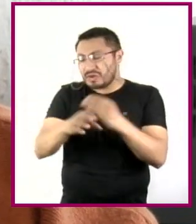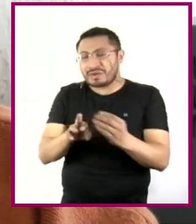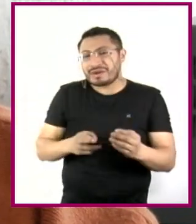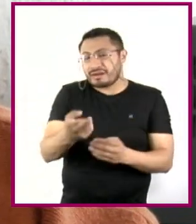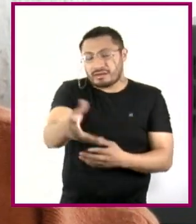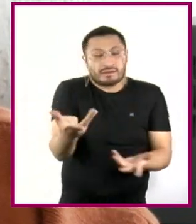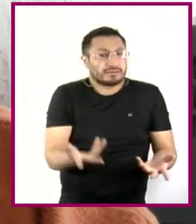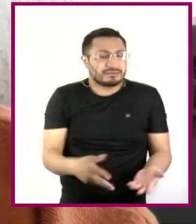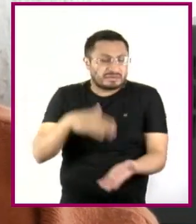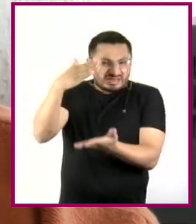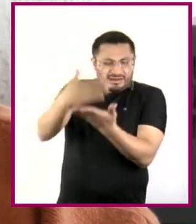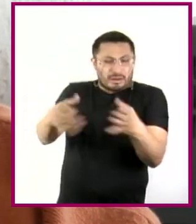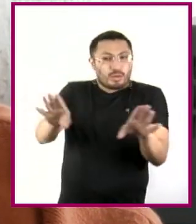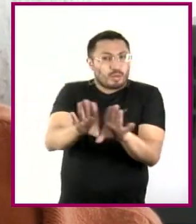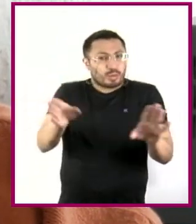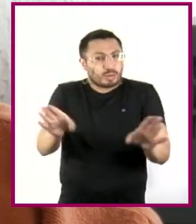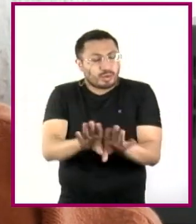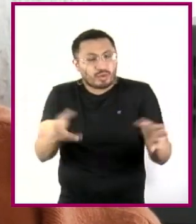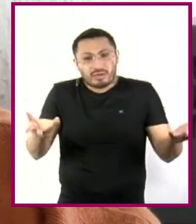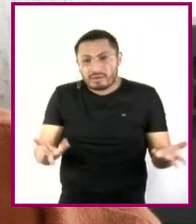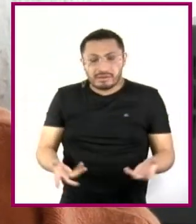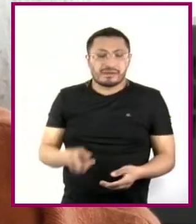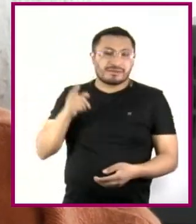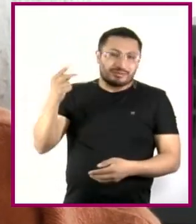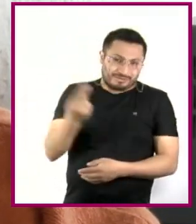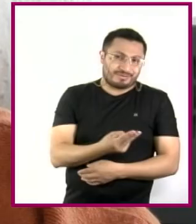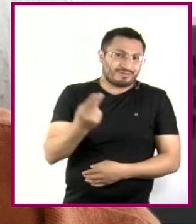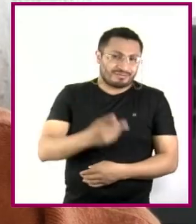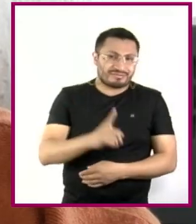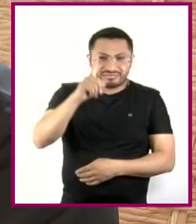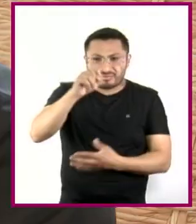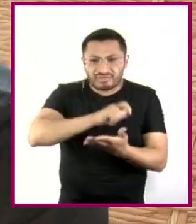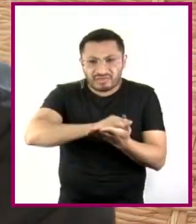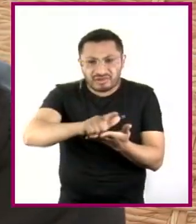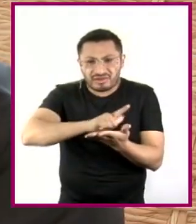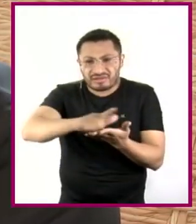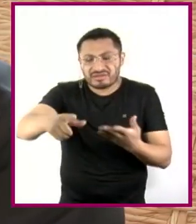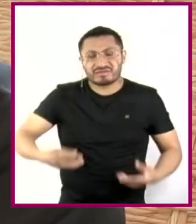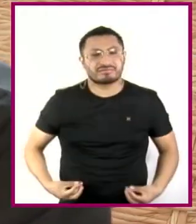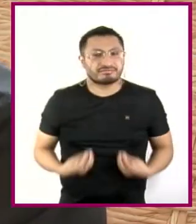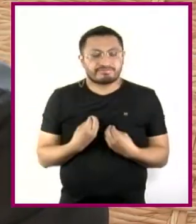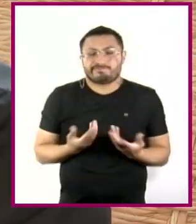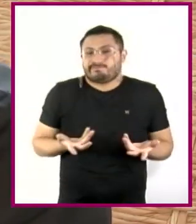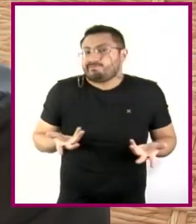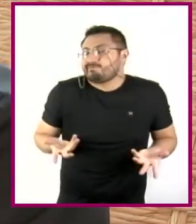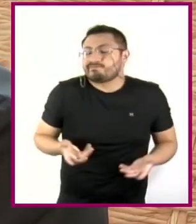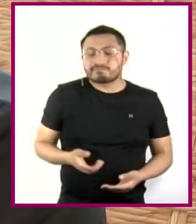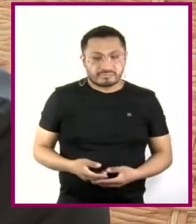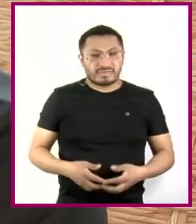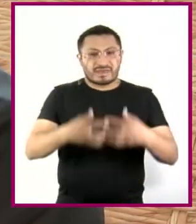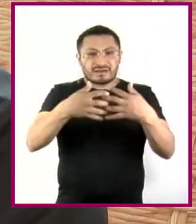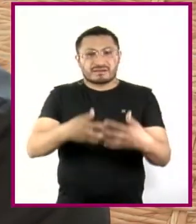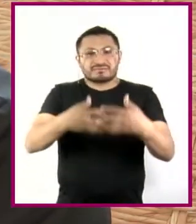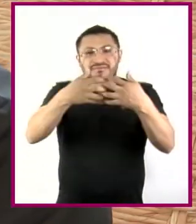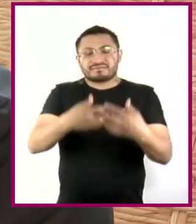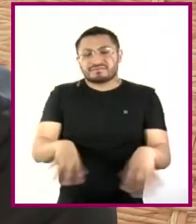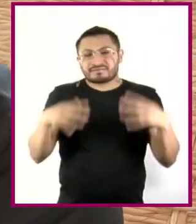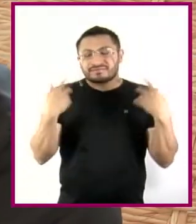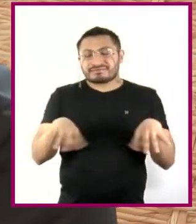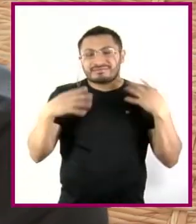¿Cómo es posible que contaminen el agua cuando la necesitamos para vivir? Sí, las industrias tienen